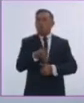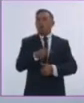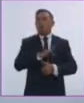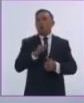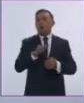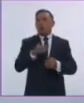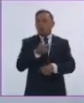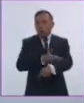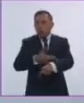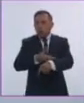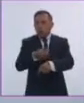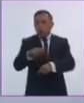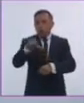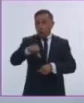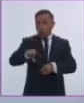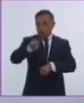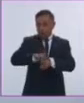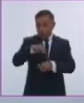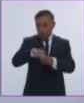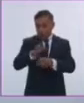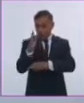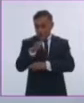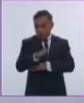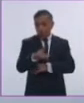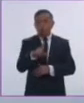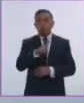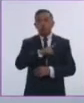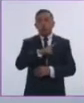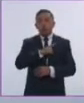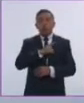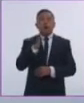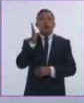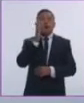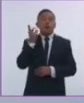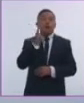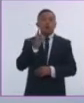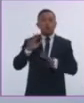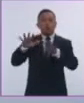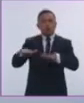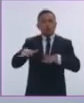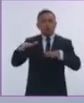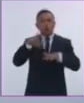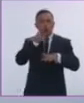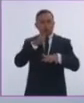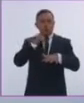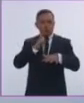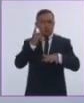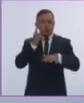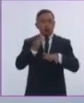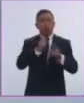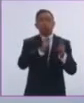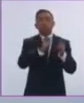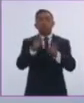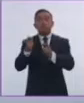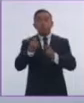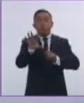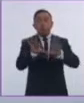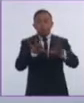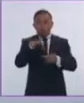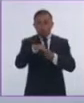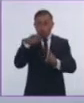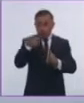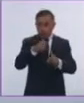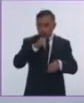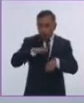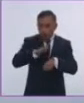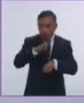no sólo se está votando por la representación política en la cámara de diputadas y diputados sino que se está reivindicando al voto